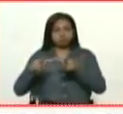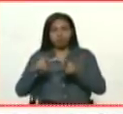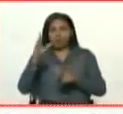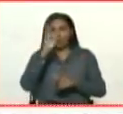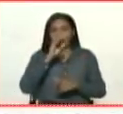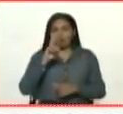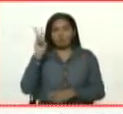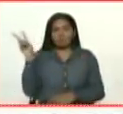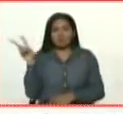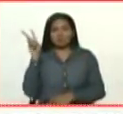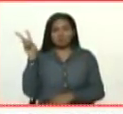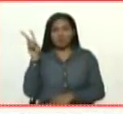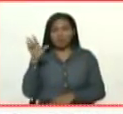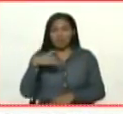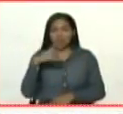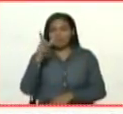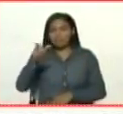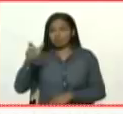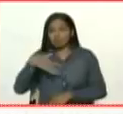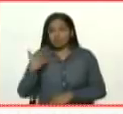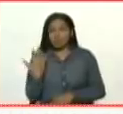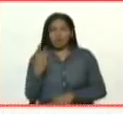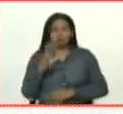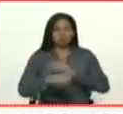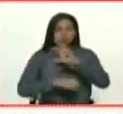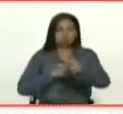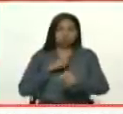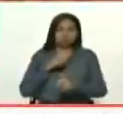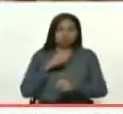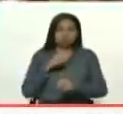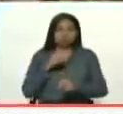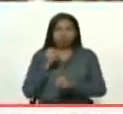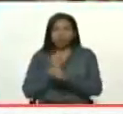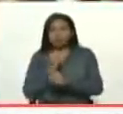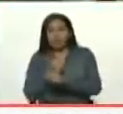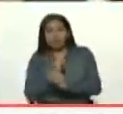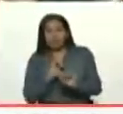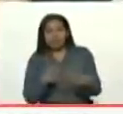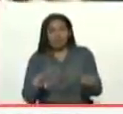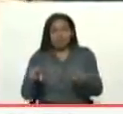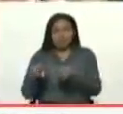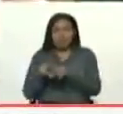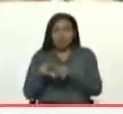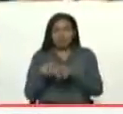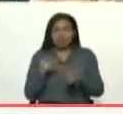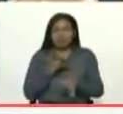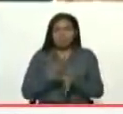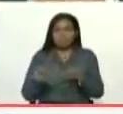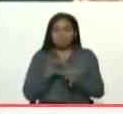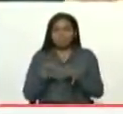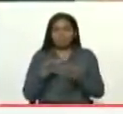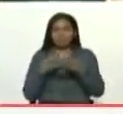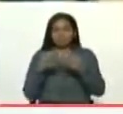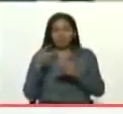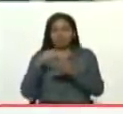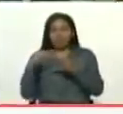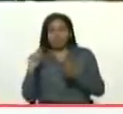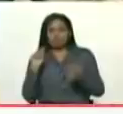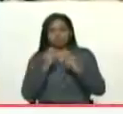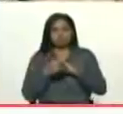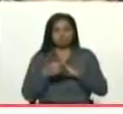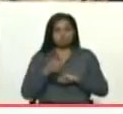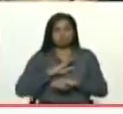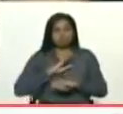de Venezuela para que la gente pueda empezar a trabajar con el petro todas sus transacciones